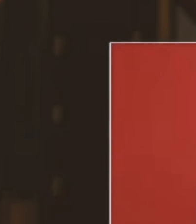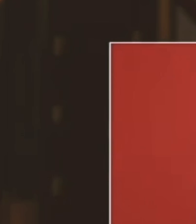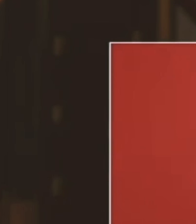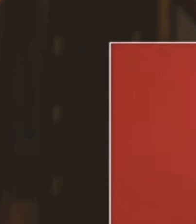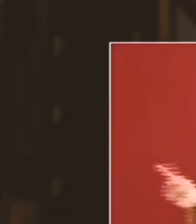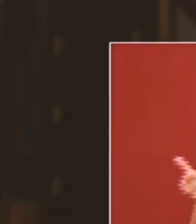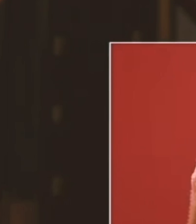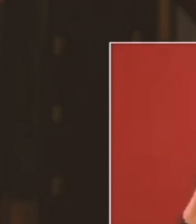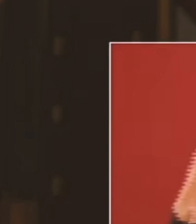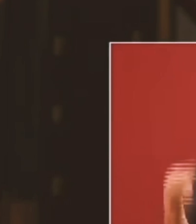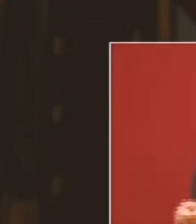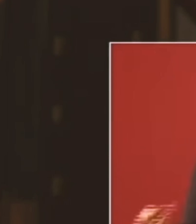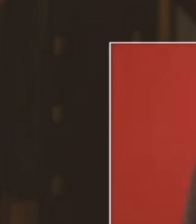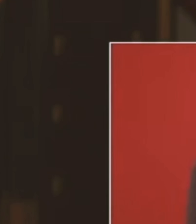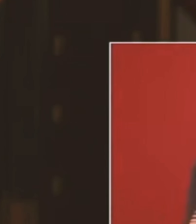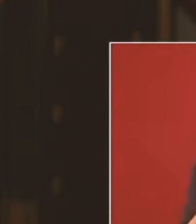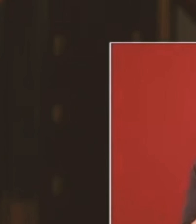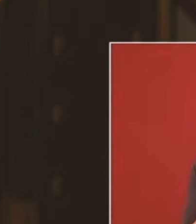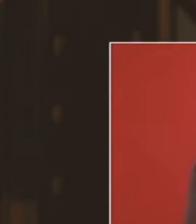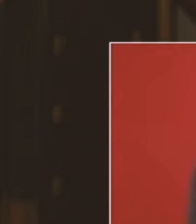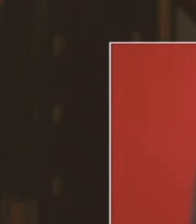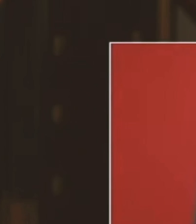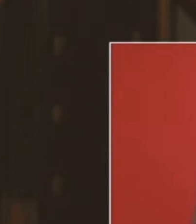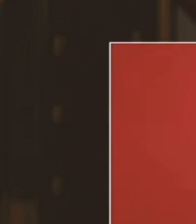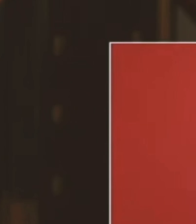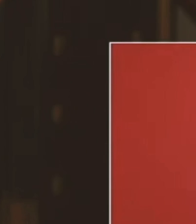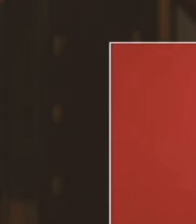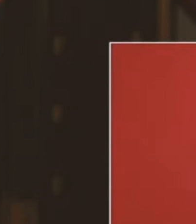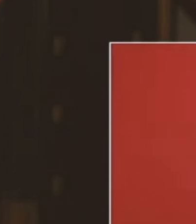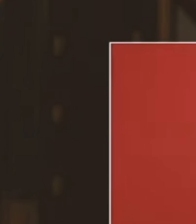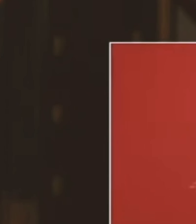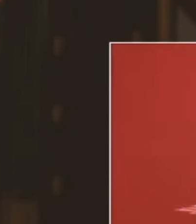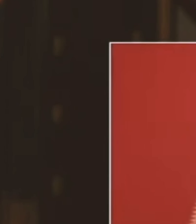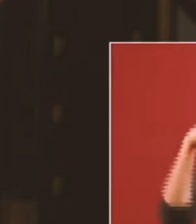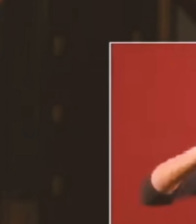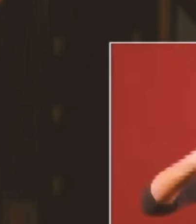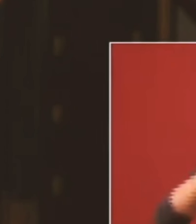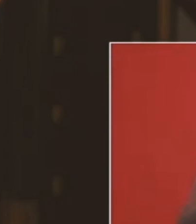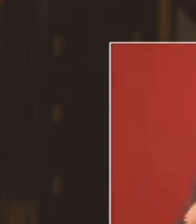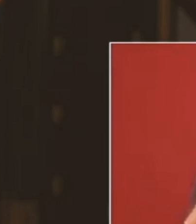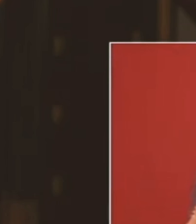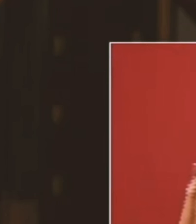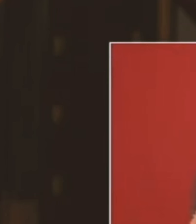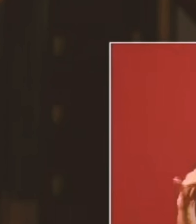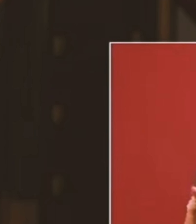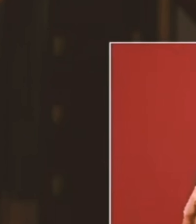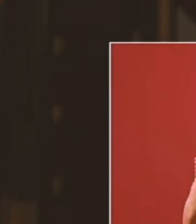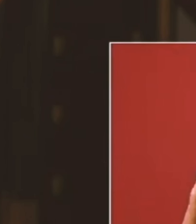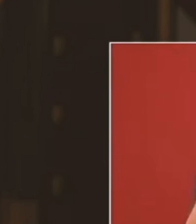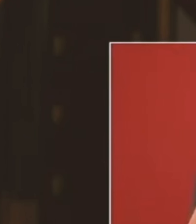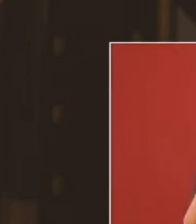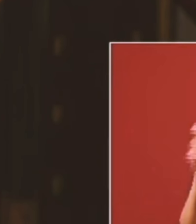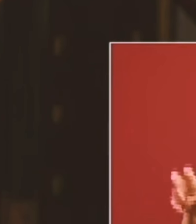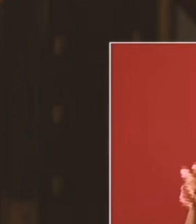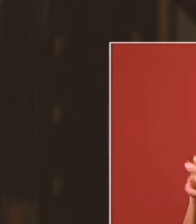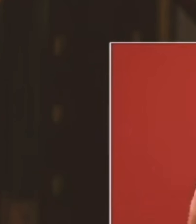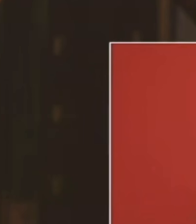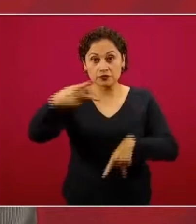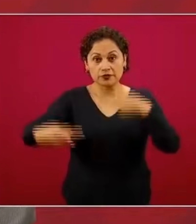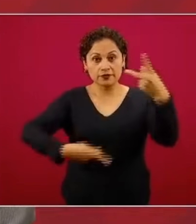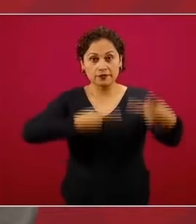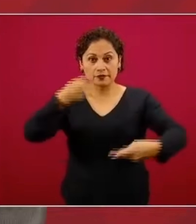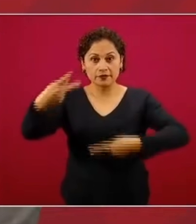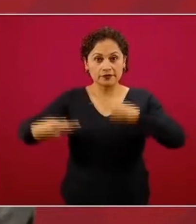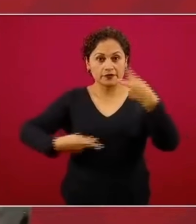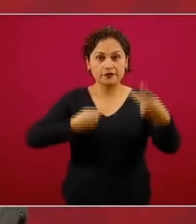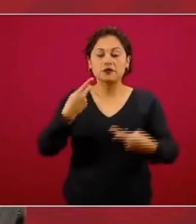por último, hacerle una petición, si en algún momento en este espacio pudiera explicarnos un poco sobre la fisiopatología del virus. Gracias.